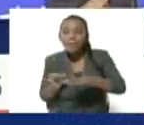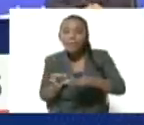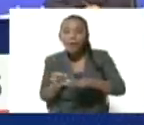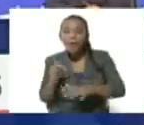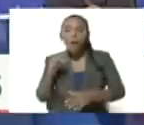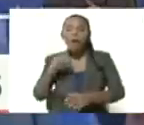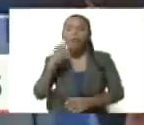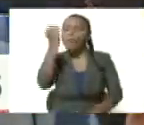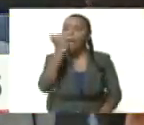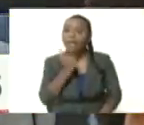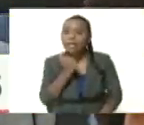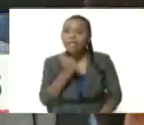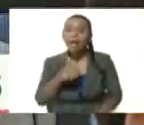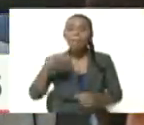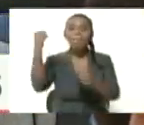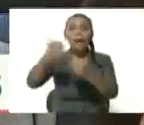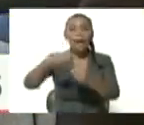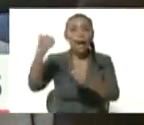Maracaibo,